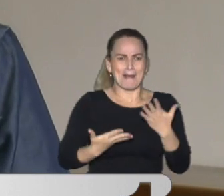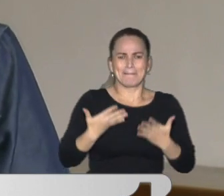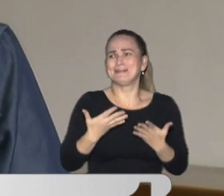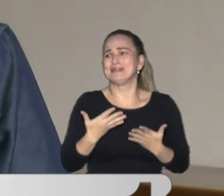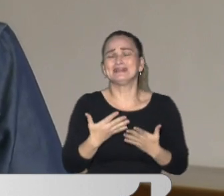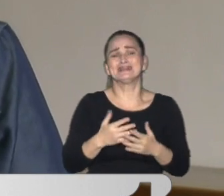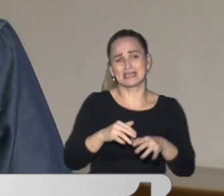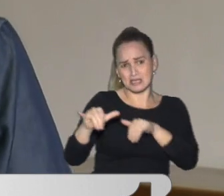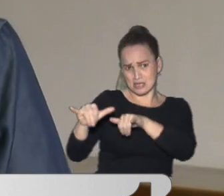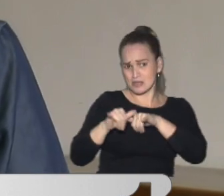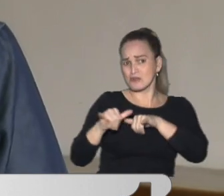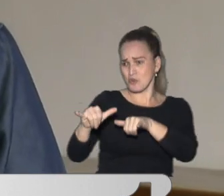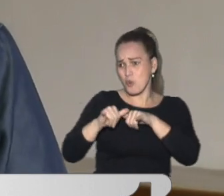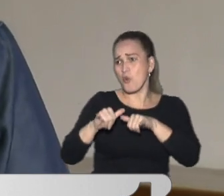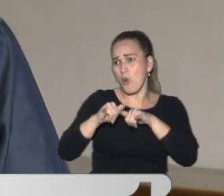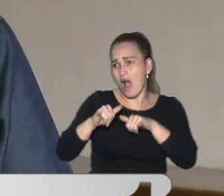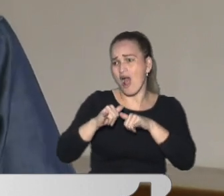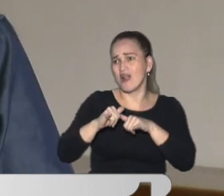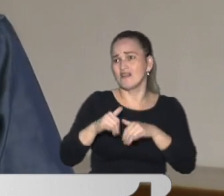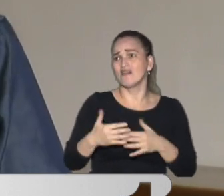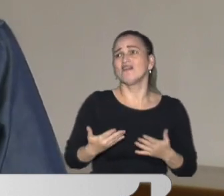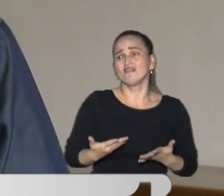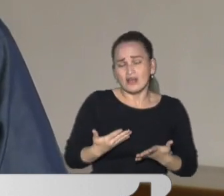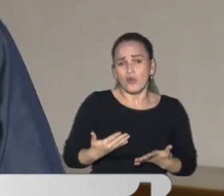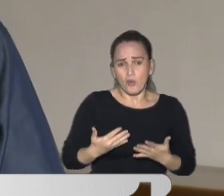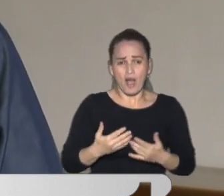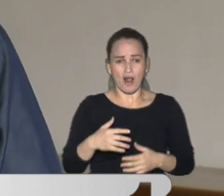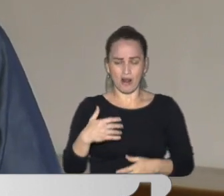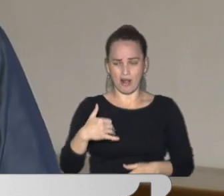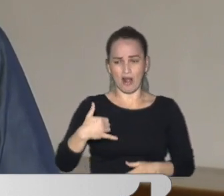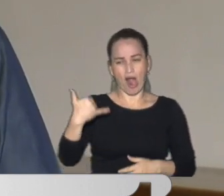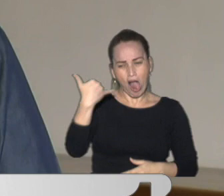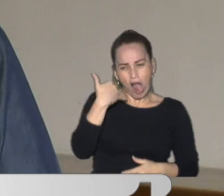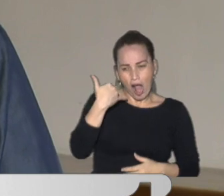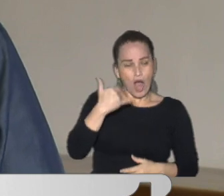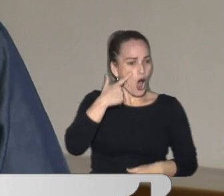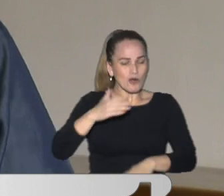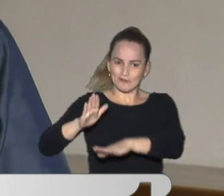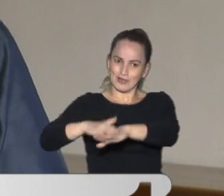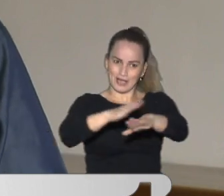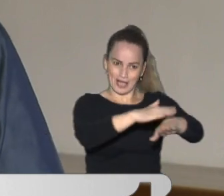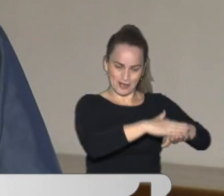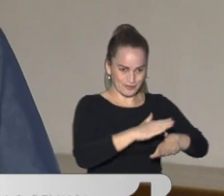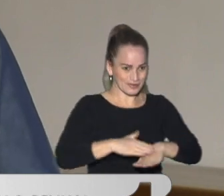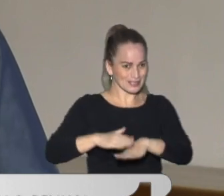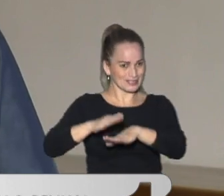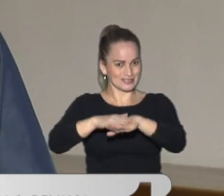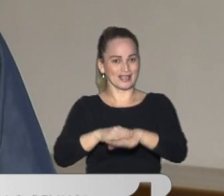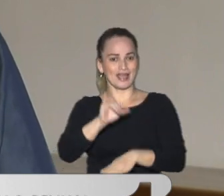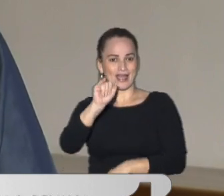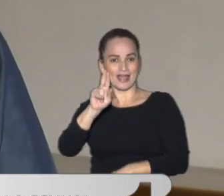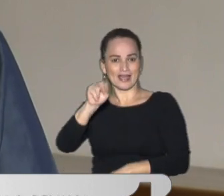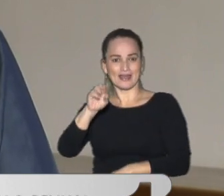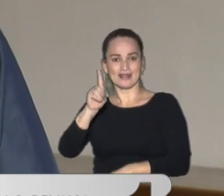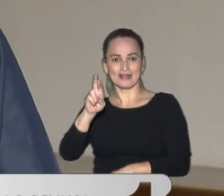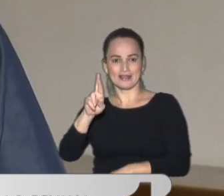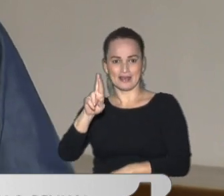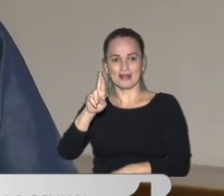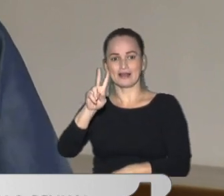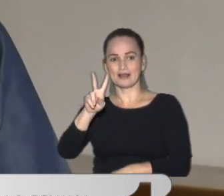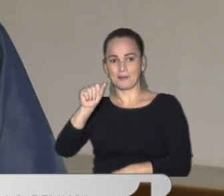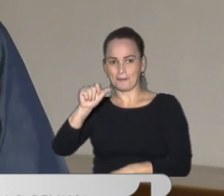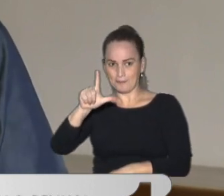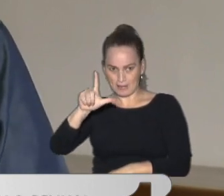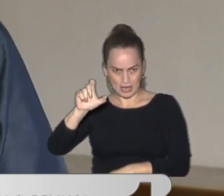por una situación como esta, que no duden en acudir a Indervalle, que no duden en acudir a la Secretaría de la Mujer,